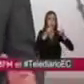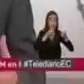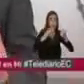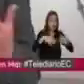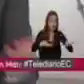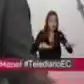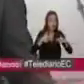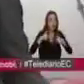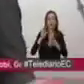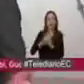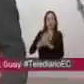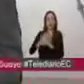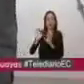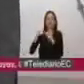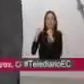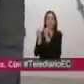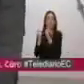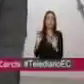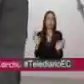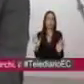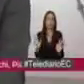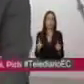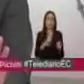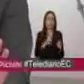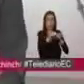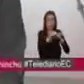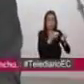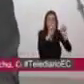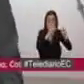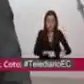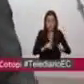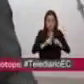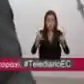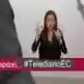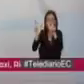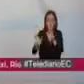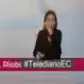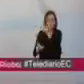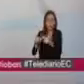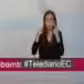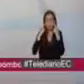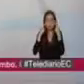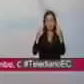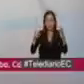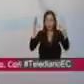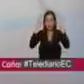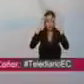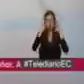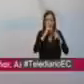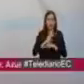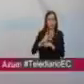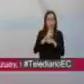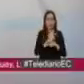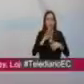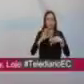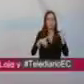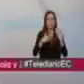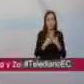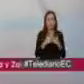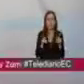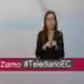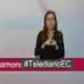ciudadanía sino que la ciudadanía siempre debe estar activada y muy atenta a lo que se puede venir lo hemos dicho lo han dicho todas las autoridades no sólo sanitarias nosotros en el